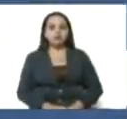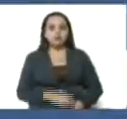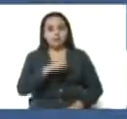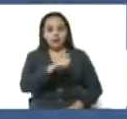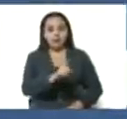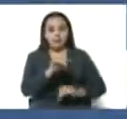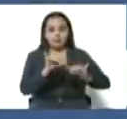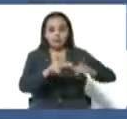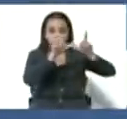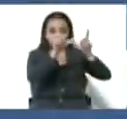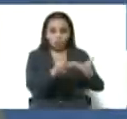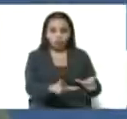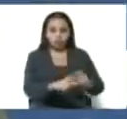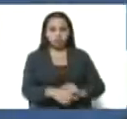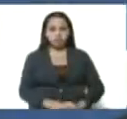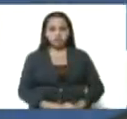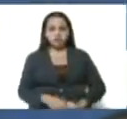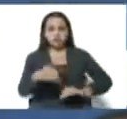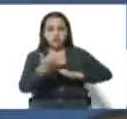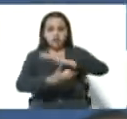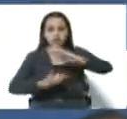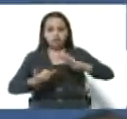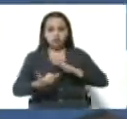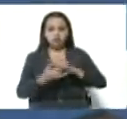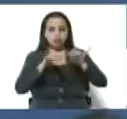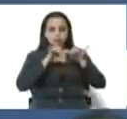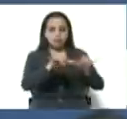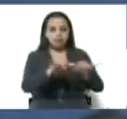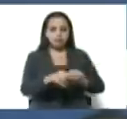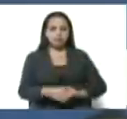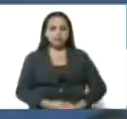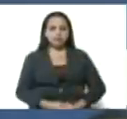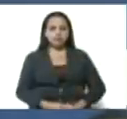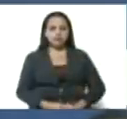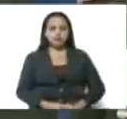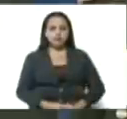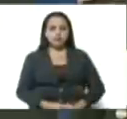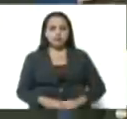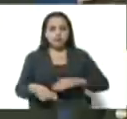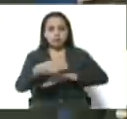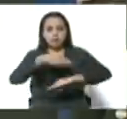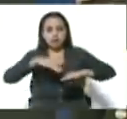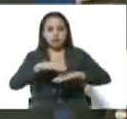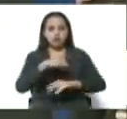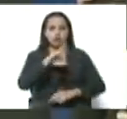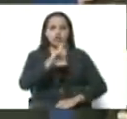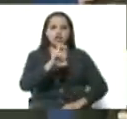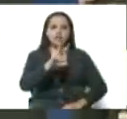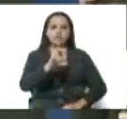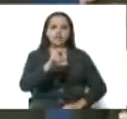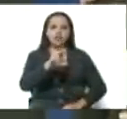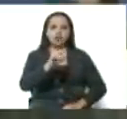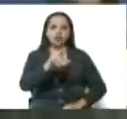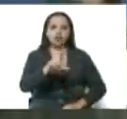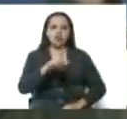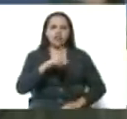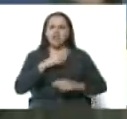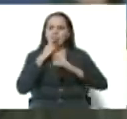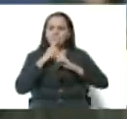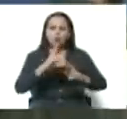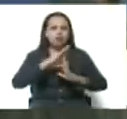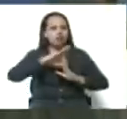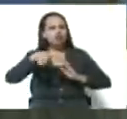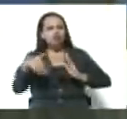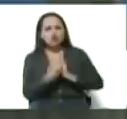personalmente la institución como tal y el ministro néstor reverol respondan todas las mentiras